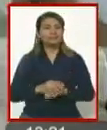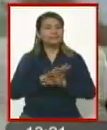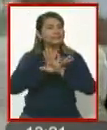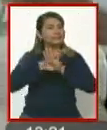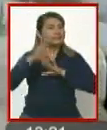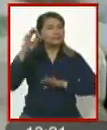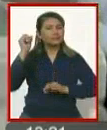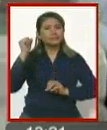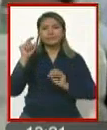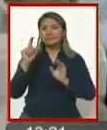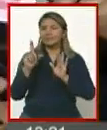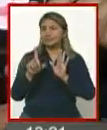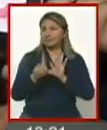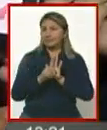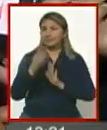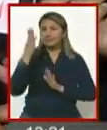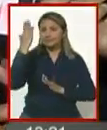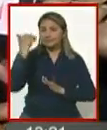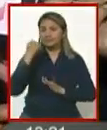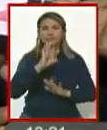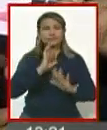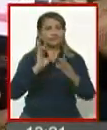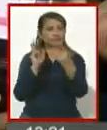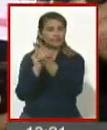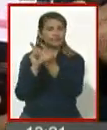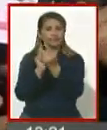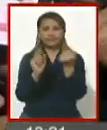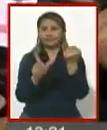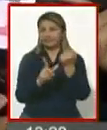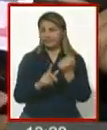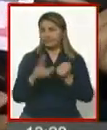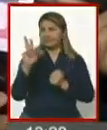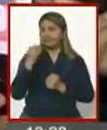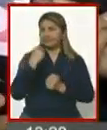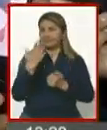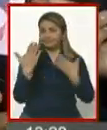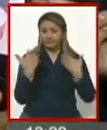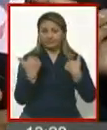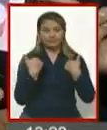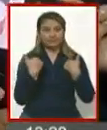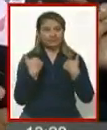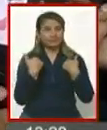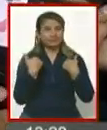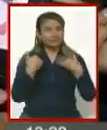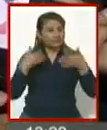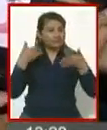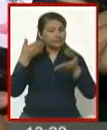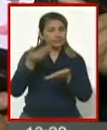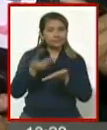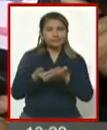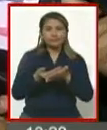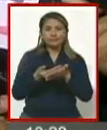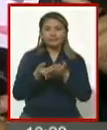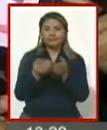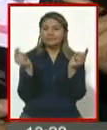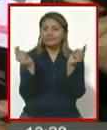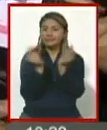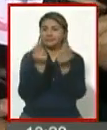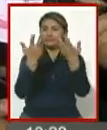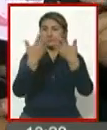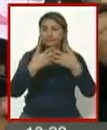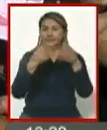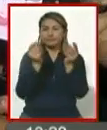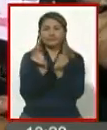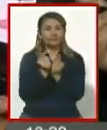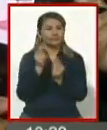injustificada porque hemos hablado con los dirigentes, no les llega a las pequeñas y microempresas.